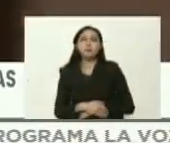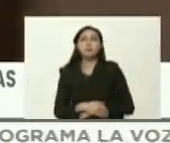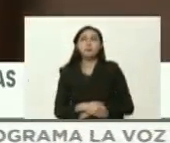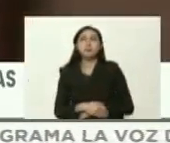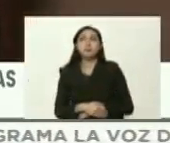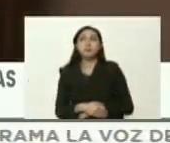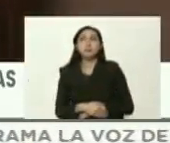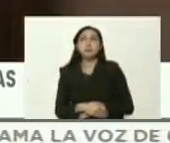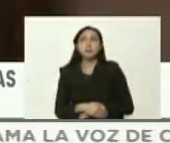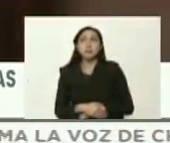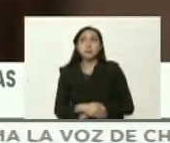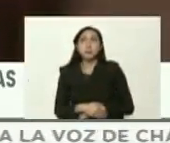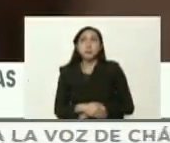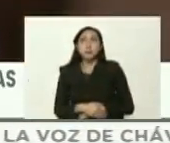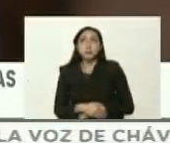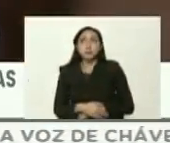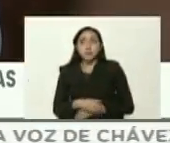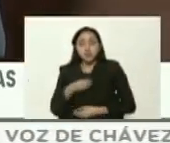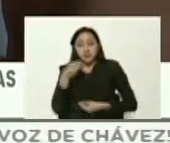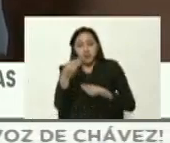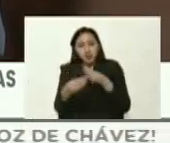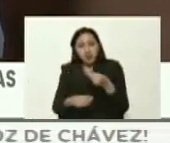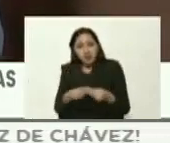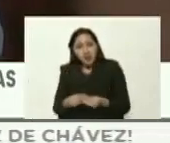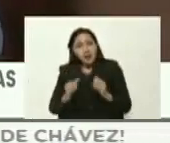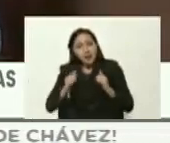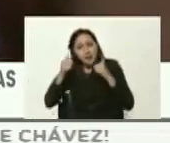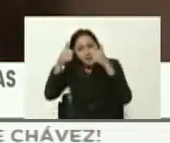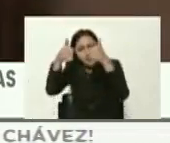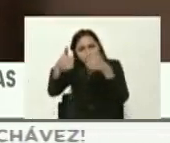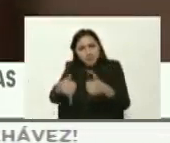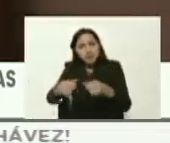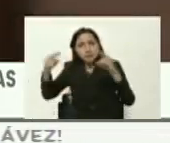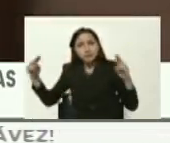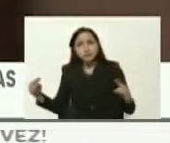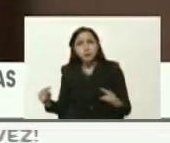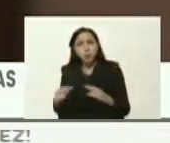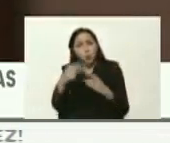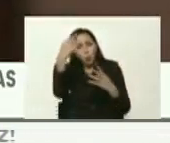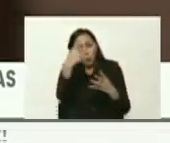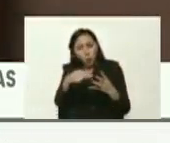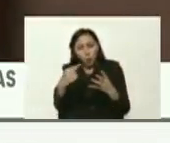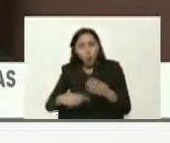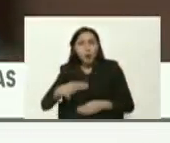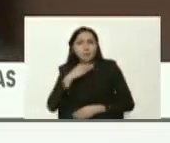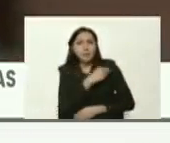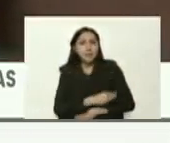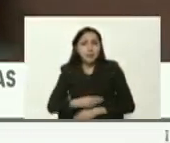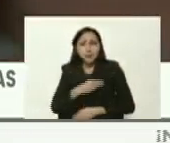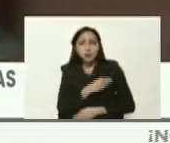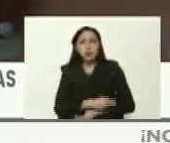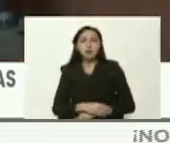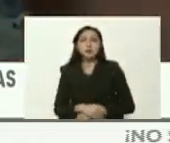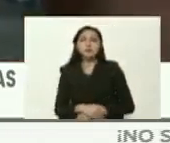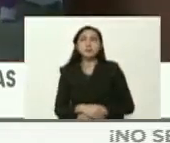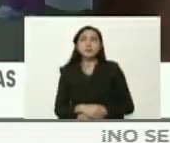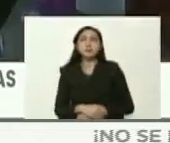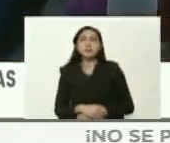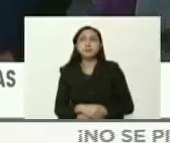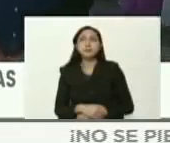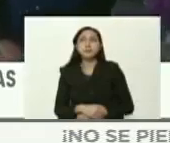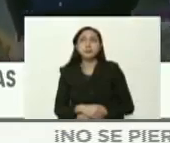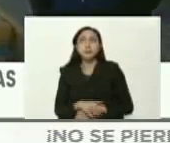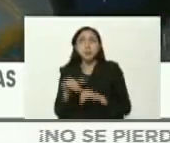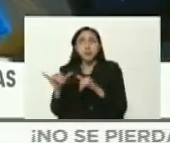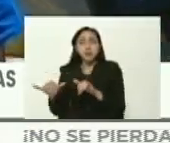manera conjunta, se han empezado a encontrar las distintas misiones. Y por eso, esta comunidad, que